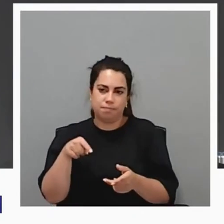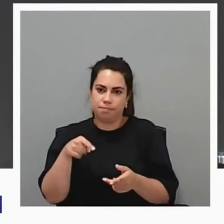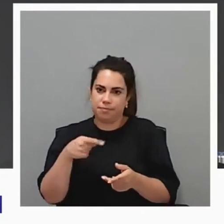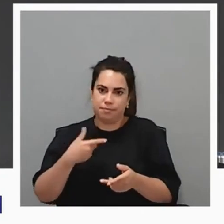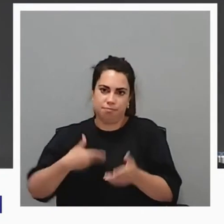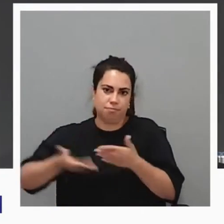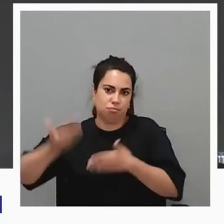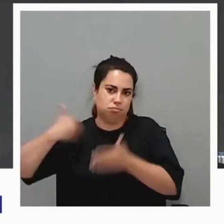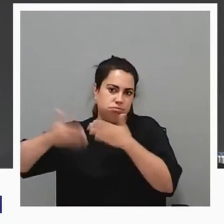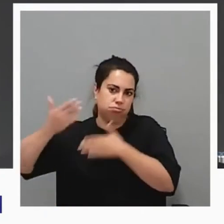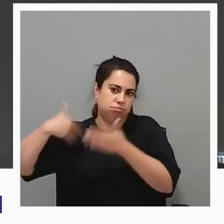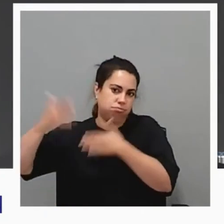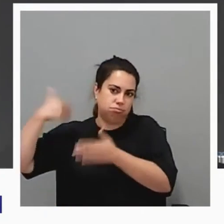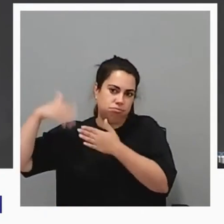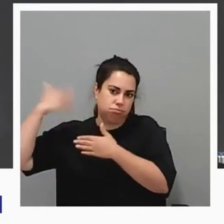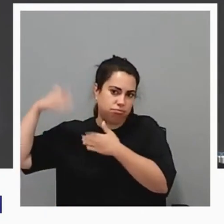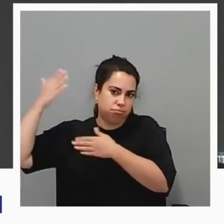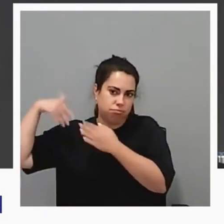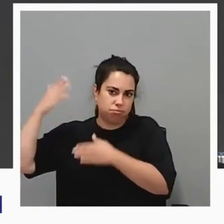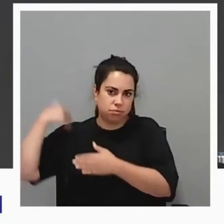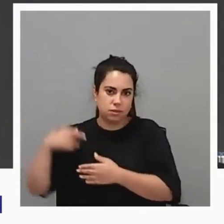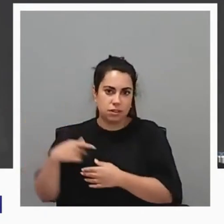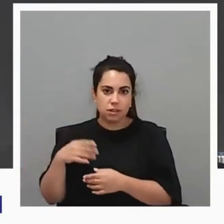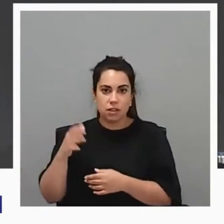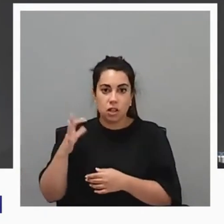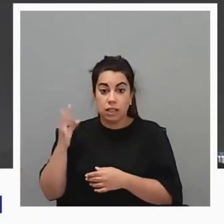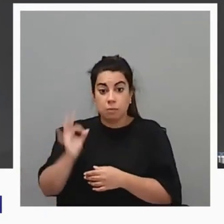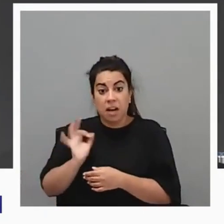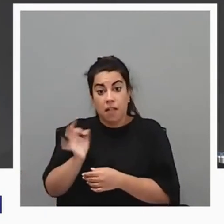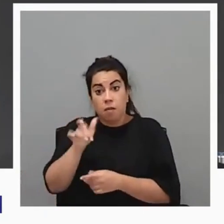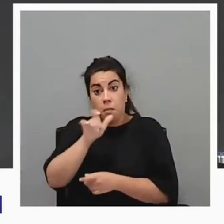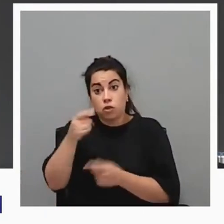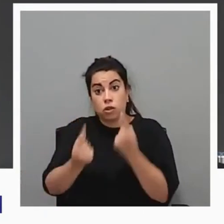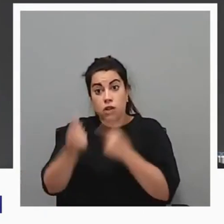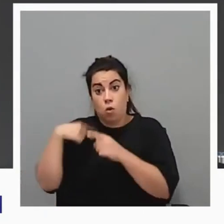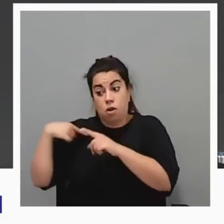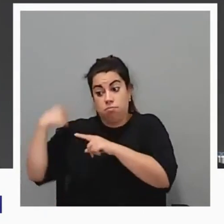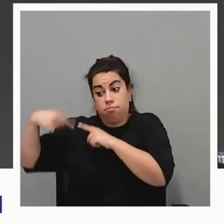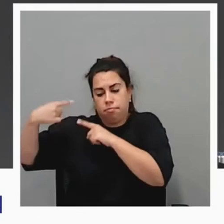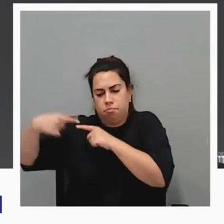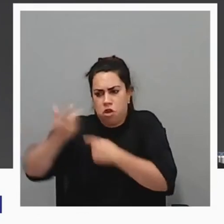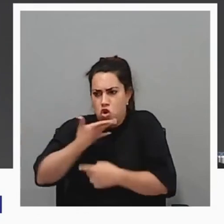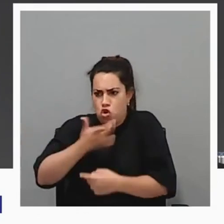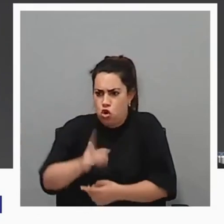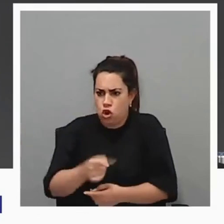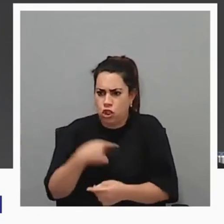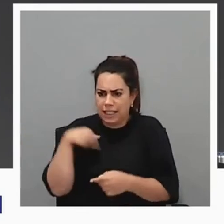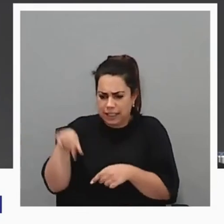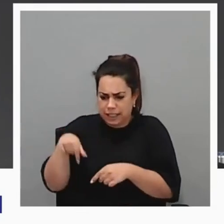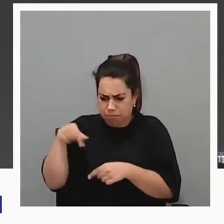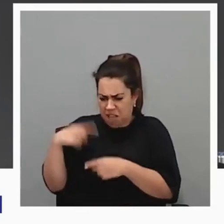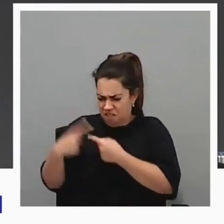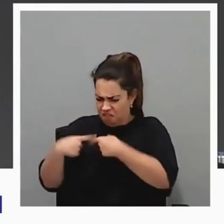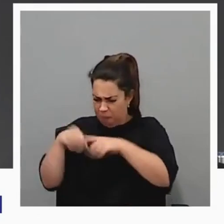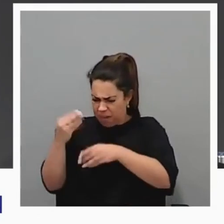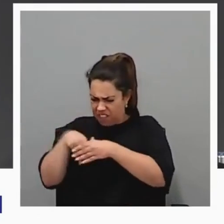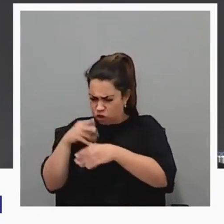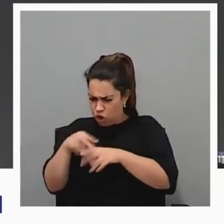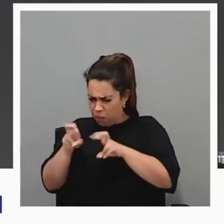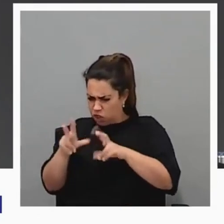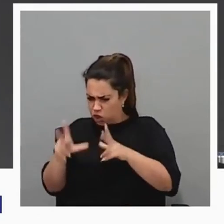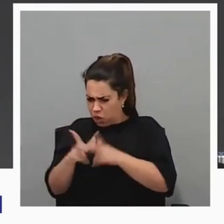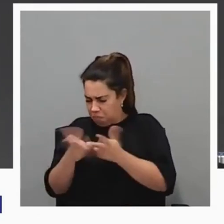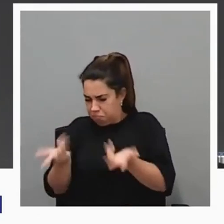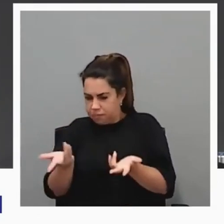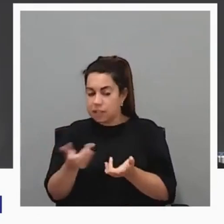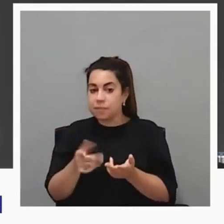gente a lo largo de generaciones lo haya desconocido. Dice, estoy haciendo no sé qué cosa, pero tampoco soy consciente de. Yo sé que si te cito el término incertidumbre,